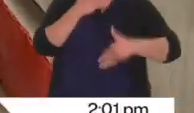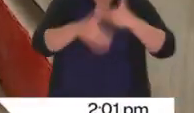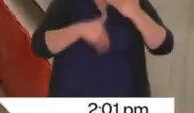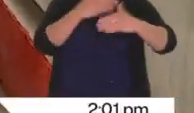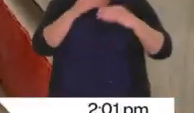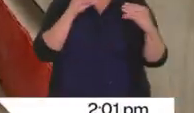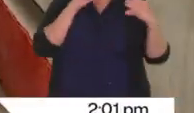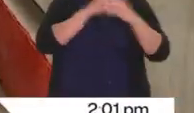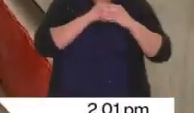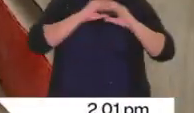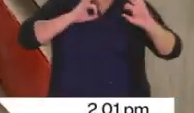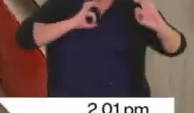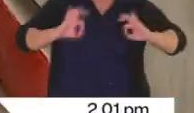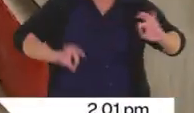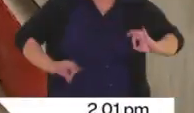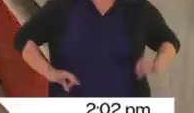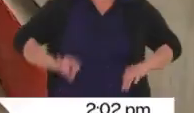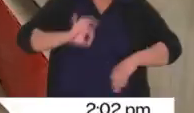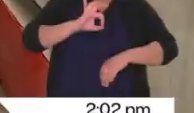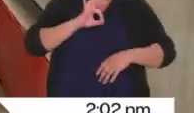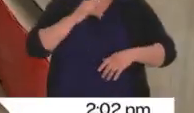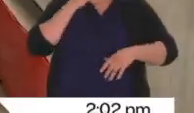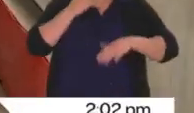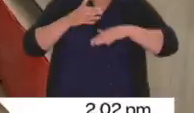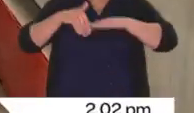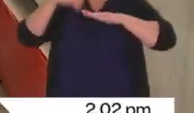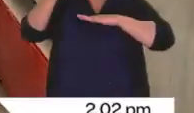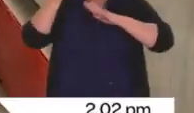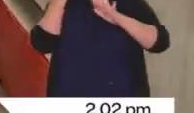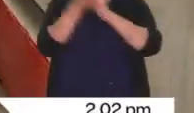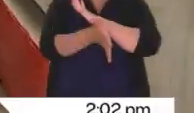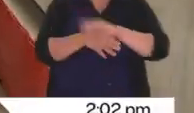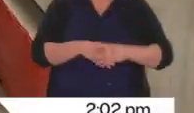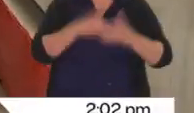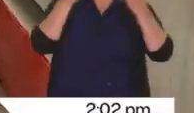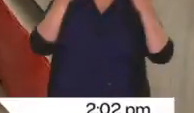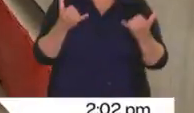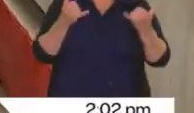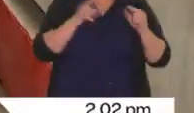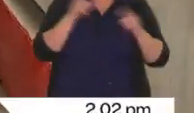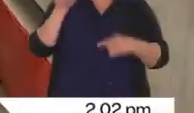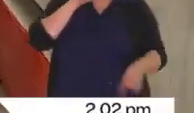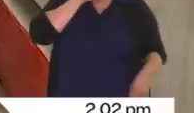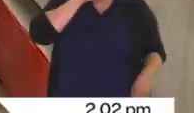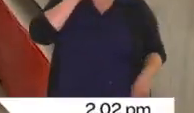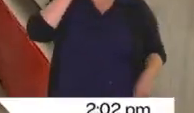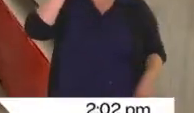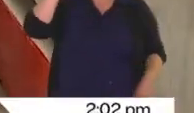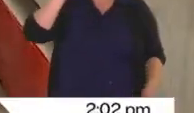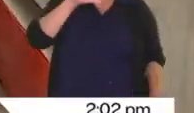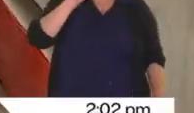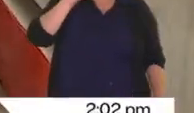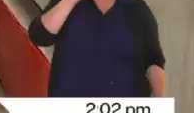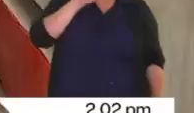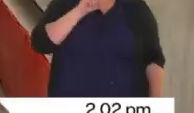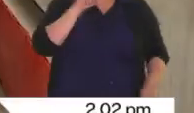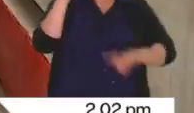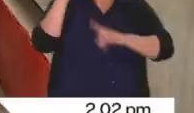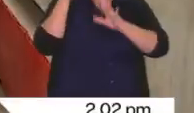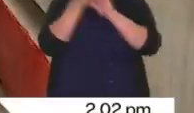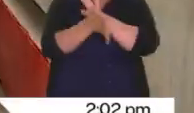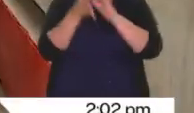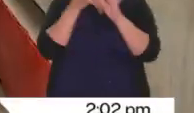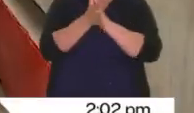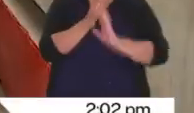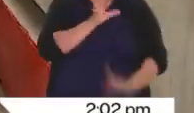de este jaguari les iremos contando los detalles Ahora quiero darle paso a nuestro corresponsal de bucaramanga Camilo Santos porque él nos va a contar de un